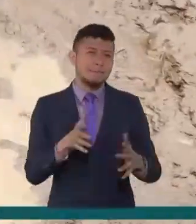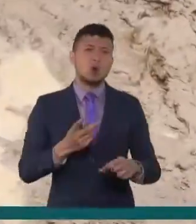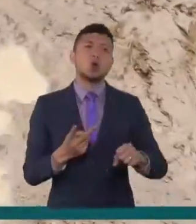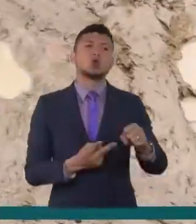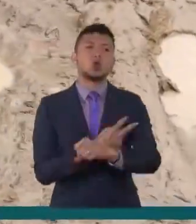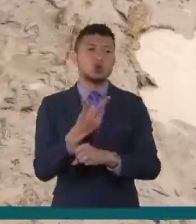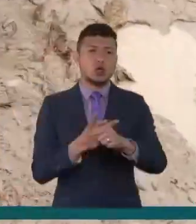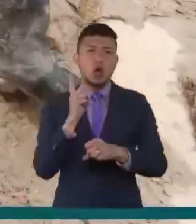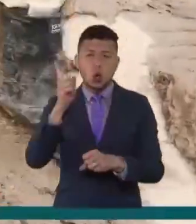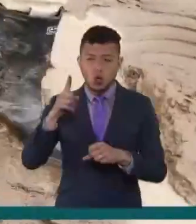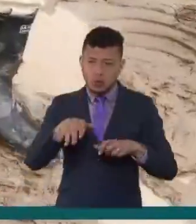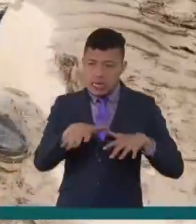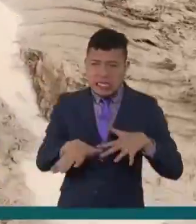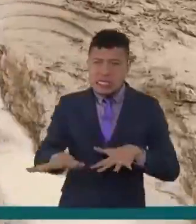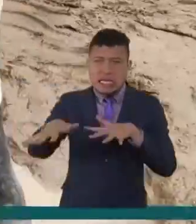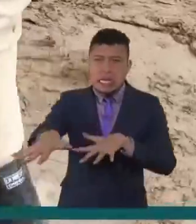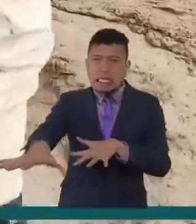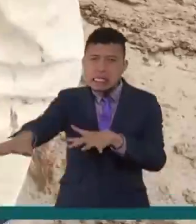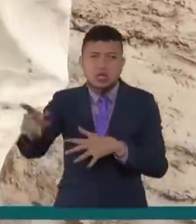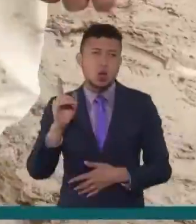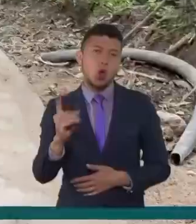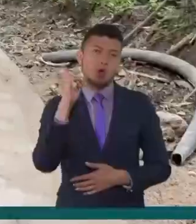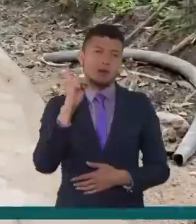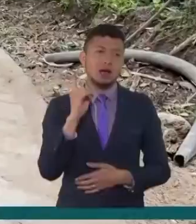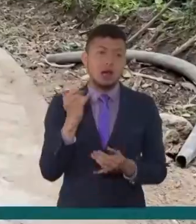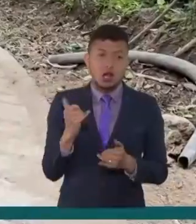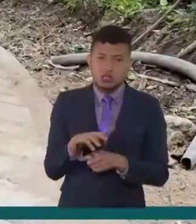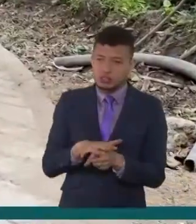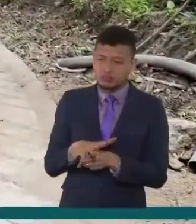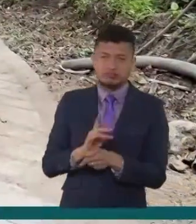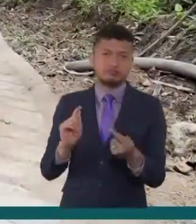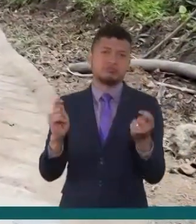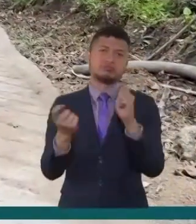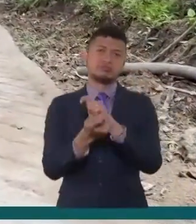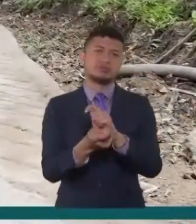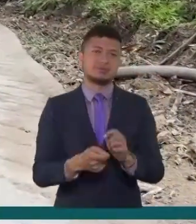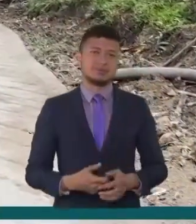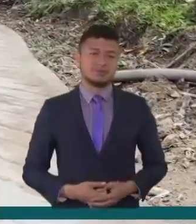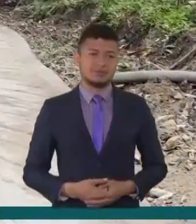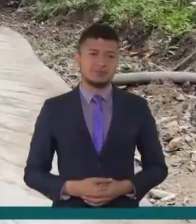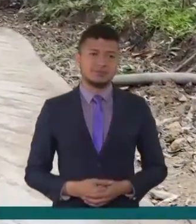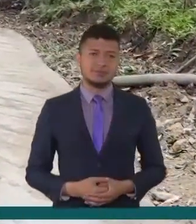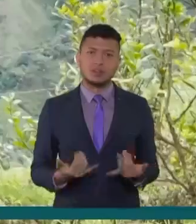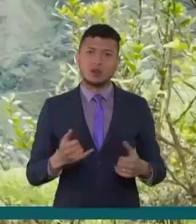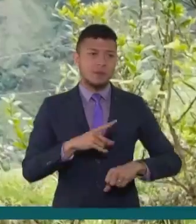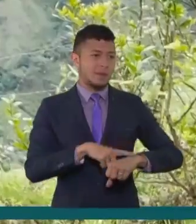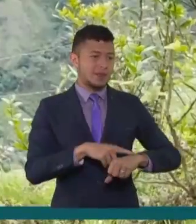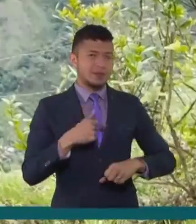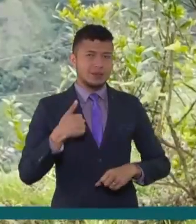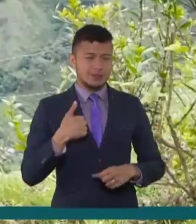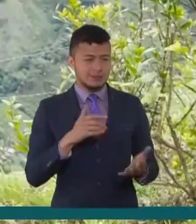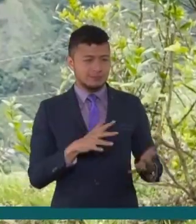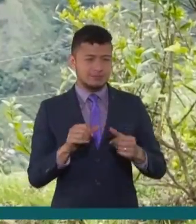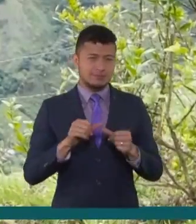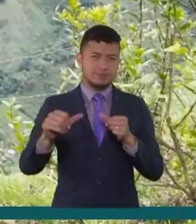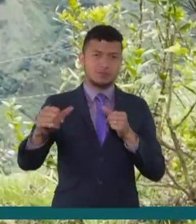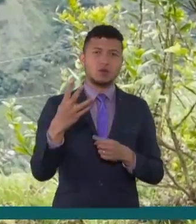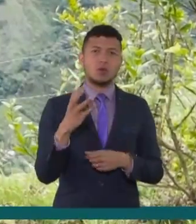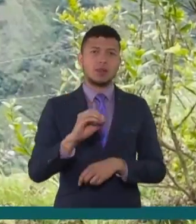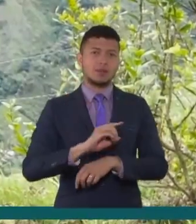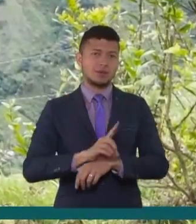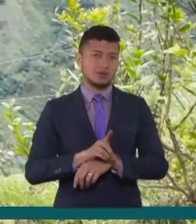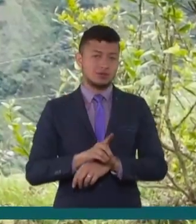tardaba poco más de dos horas por el estado de la vía Pero hoy las situaciones diferente en este momento me estoy gastando